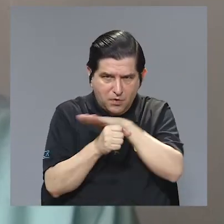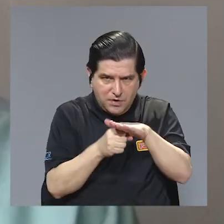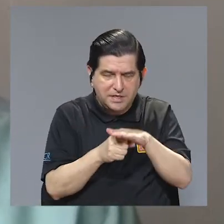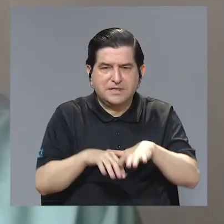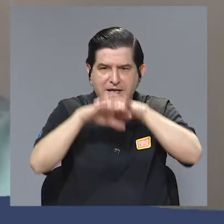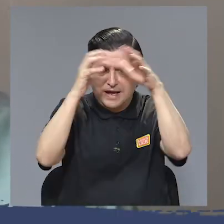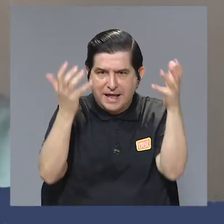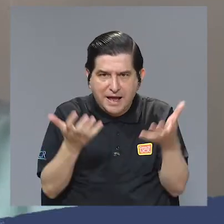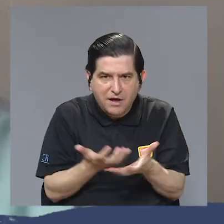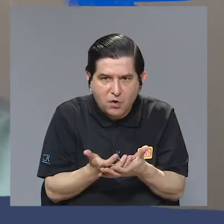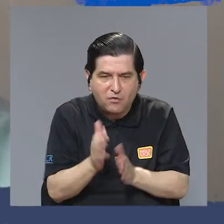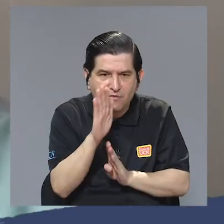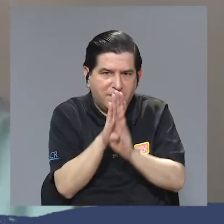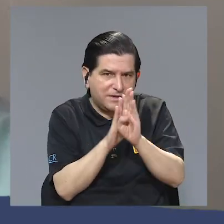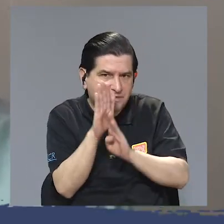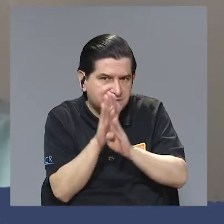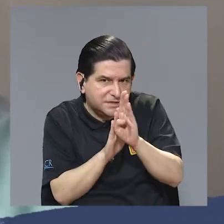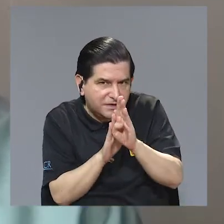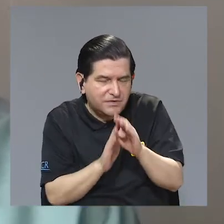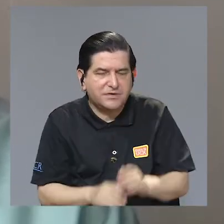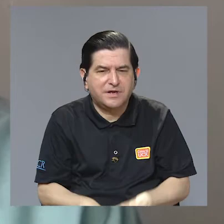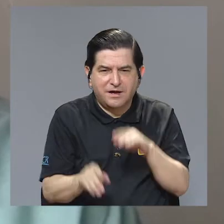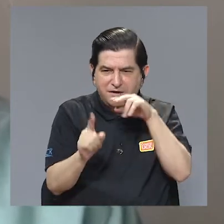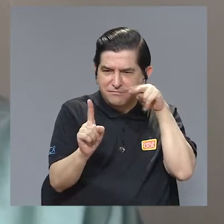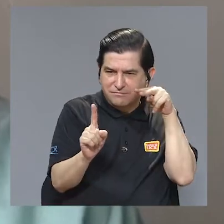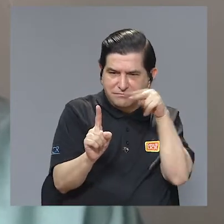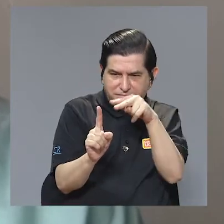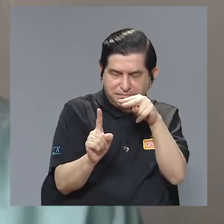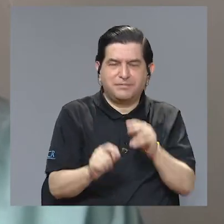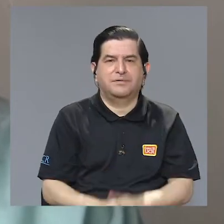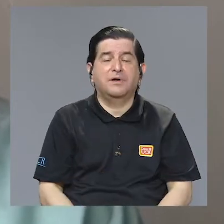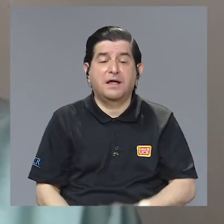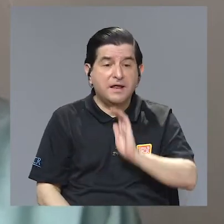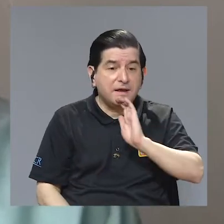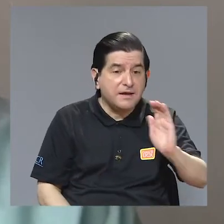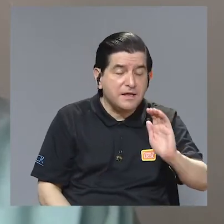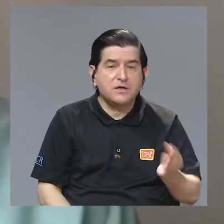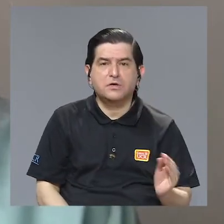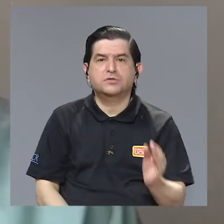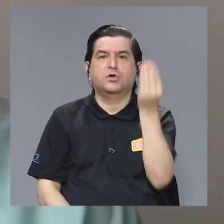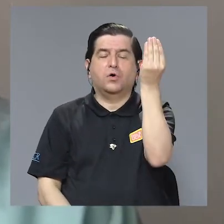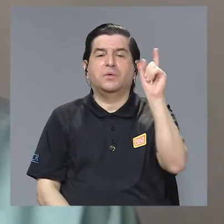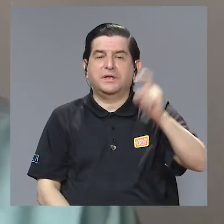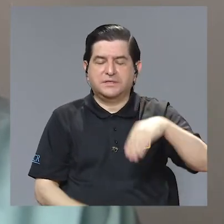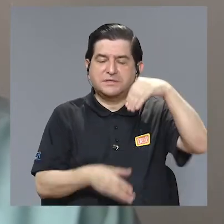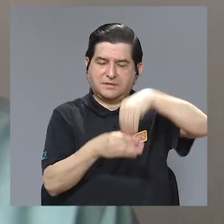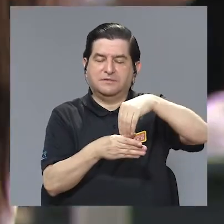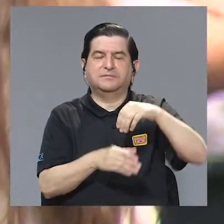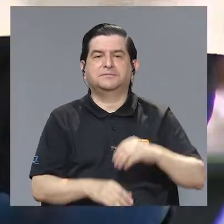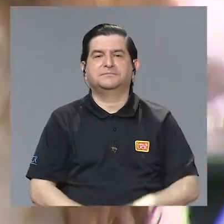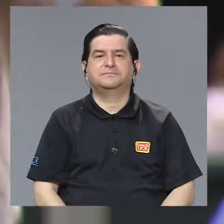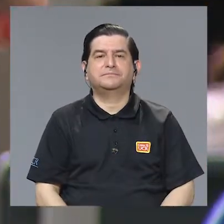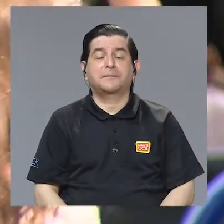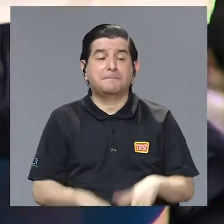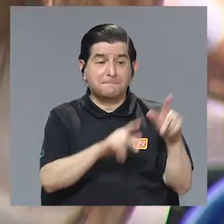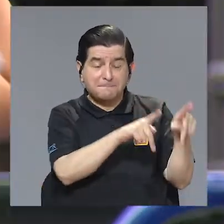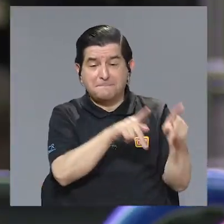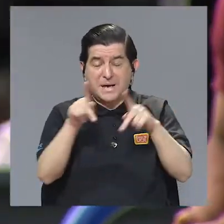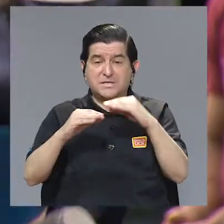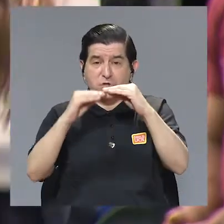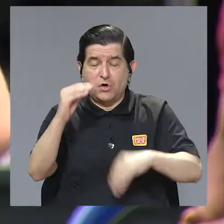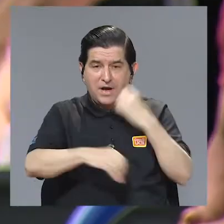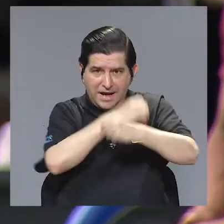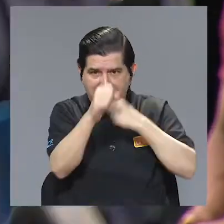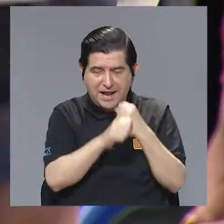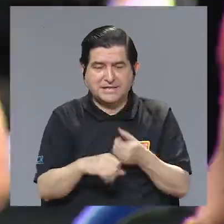integral más global que se desarrolle, enfocada específicamente en niñas, niños y adolescentes, debería de llevar. Las